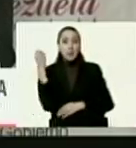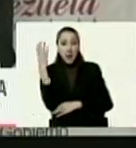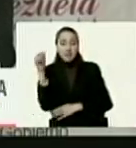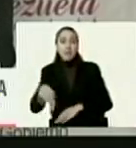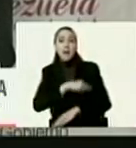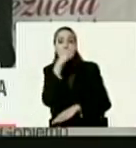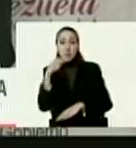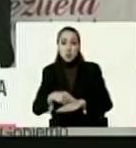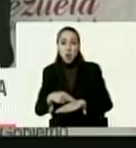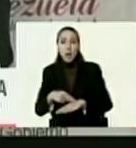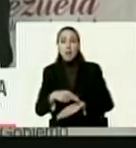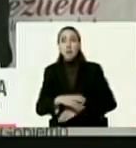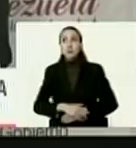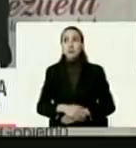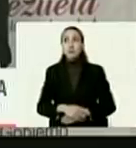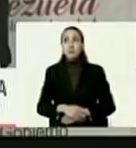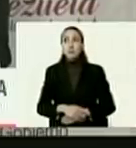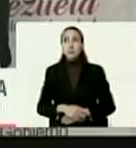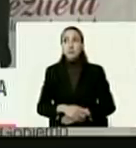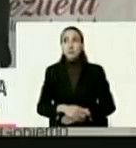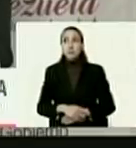Nacional.